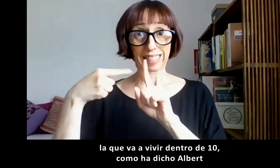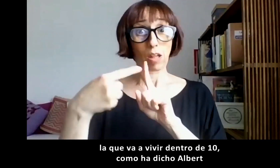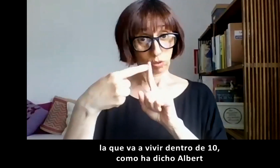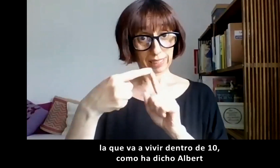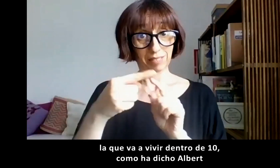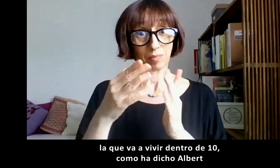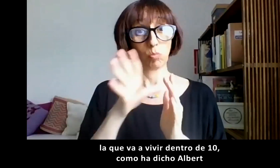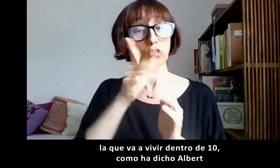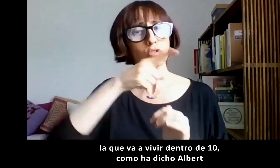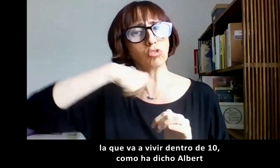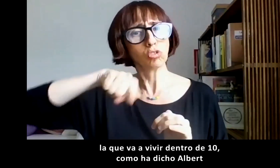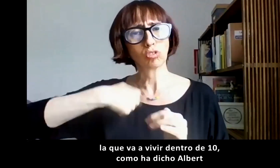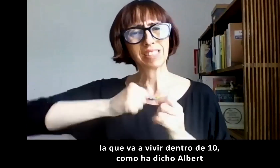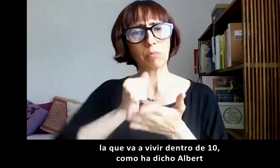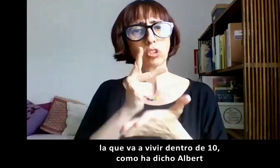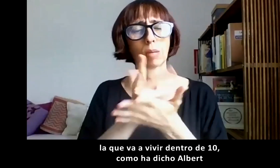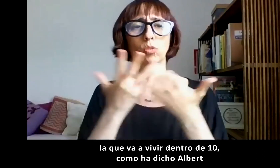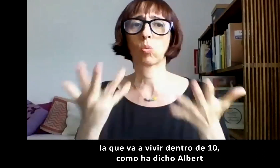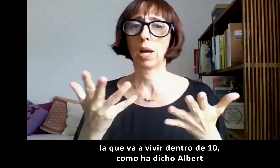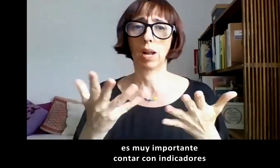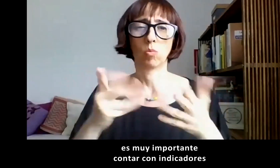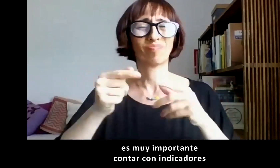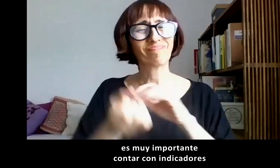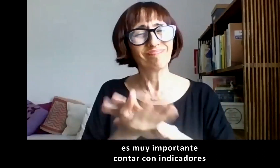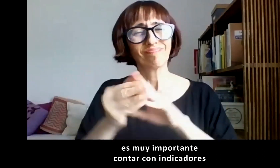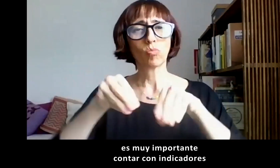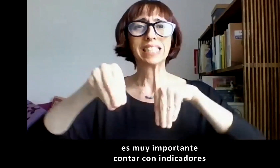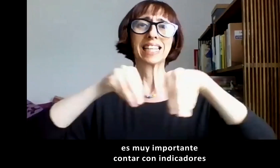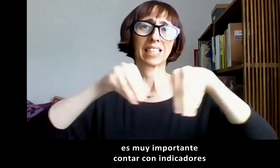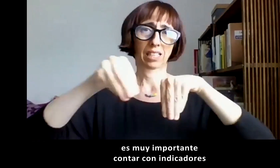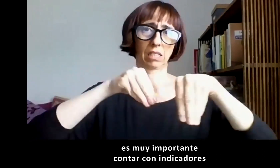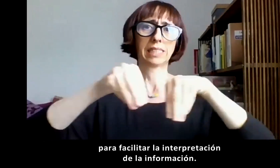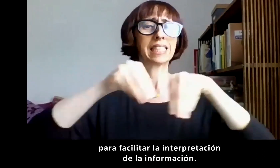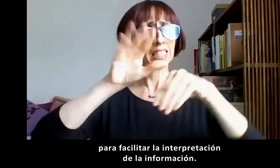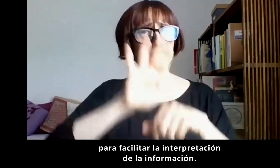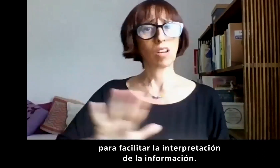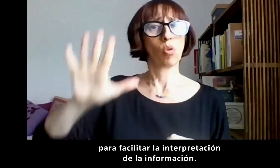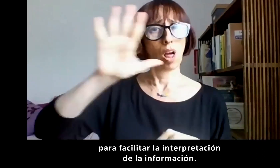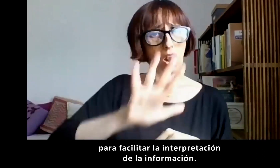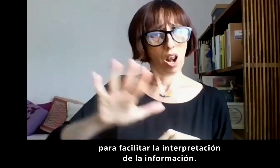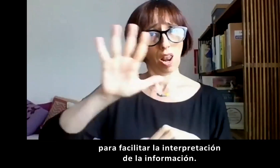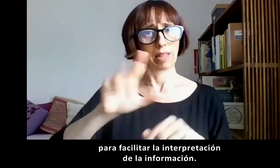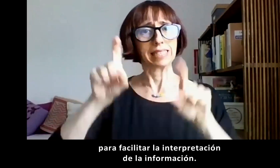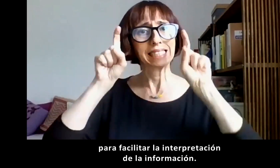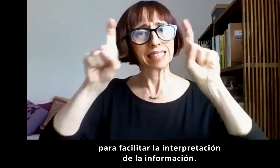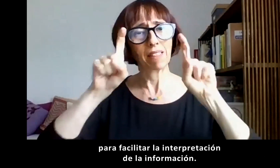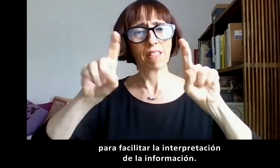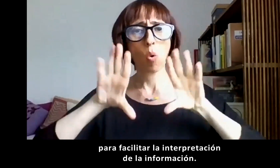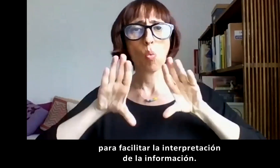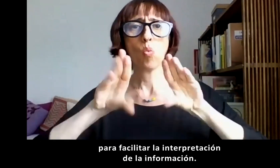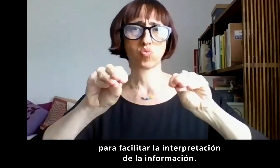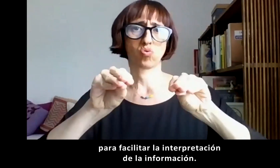10. Como ha dicho Albert, es muy importante contar con indicadores para que nos faciliten la interpretación de